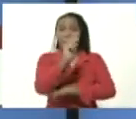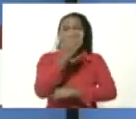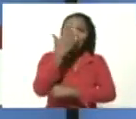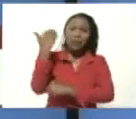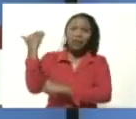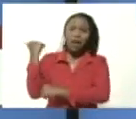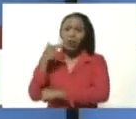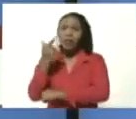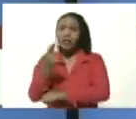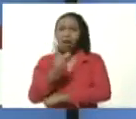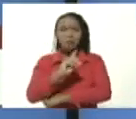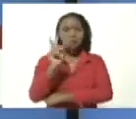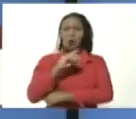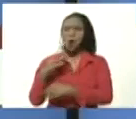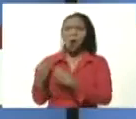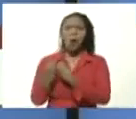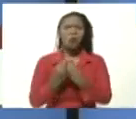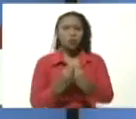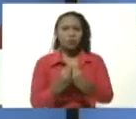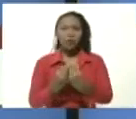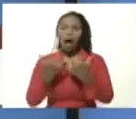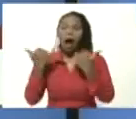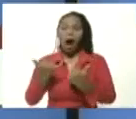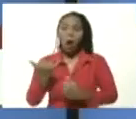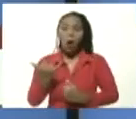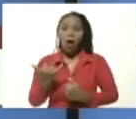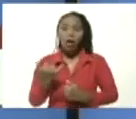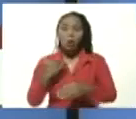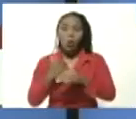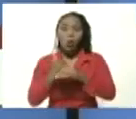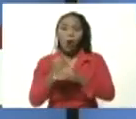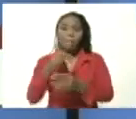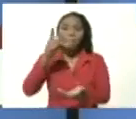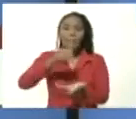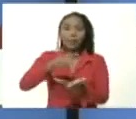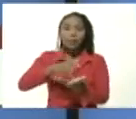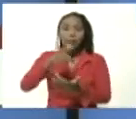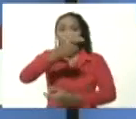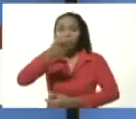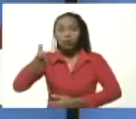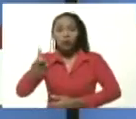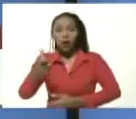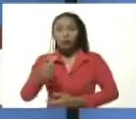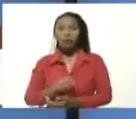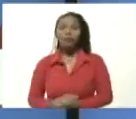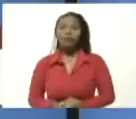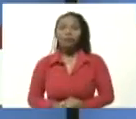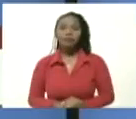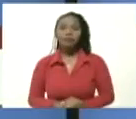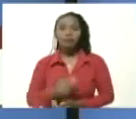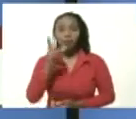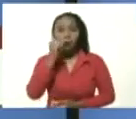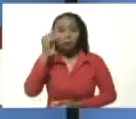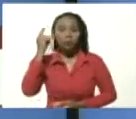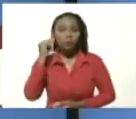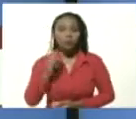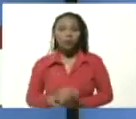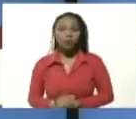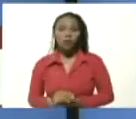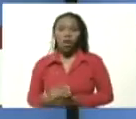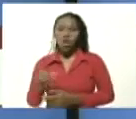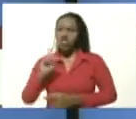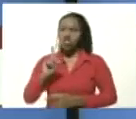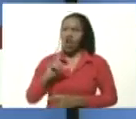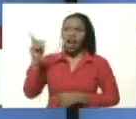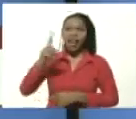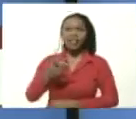decían, no vamos a acompañar el fraude. Ahora son candidatos y candidatas. no acompaño al fraude,